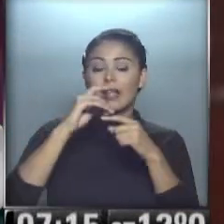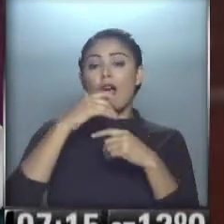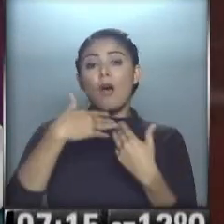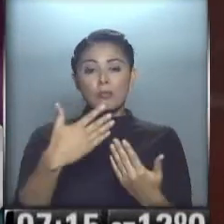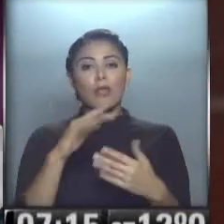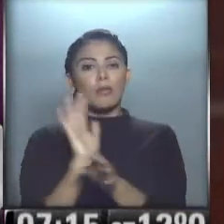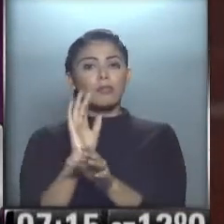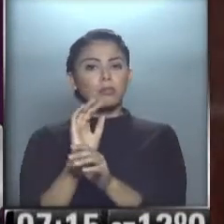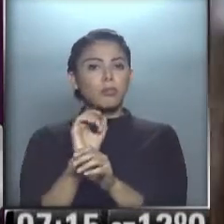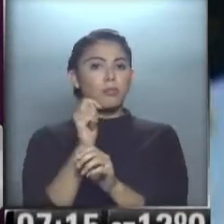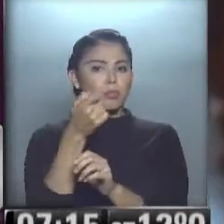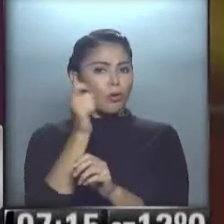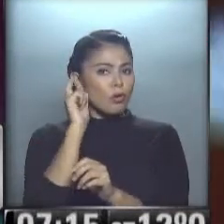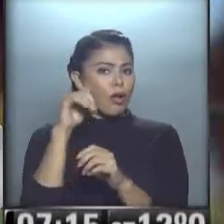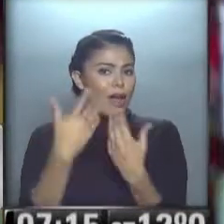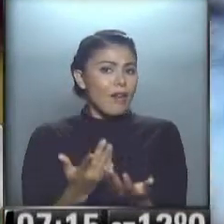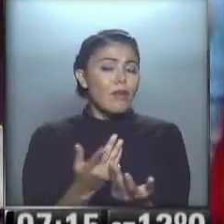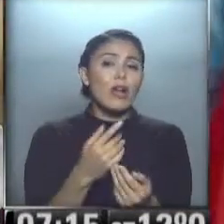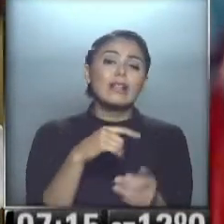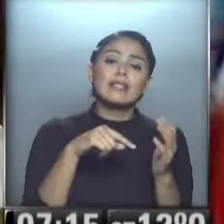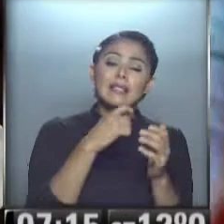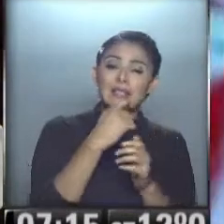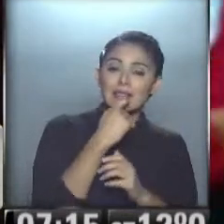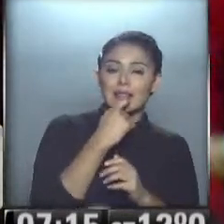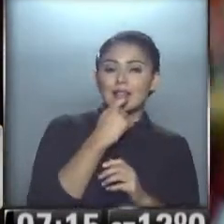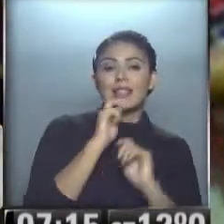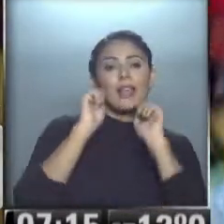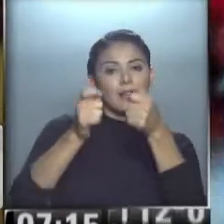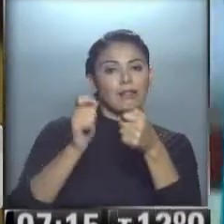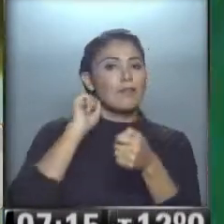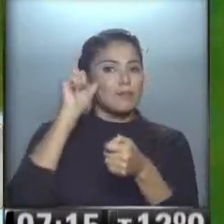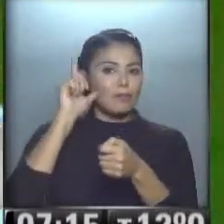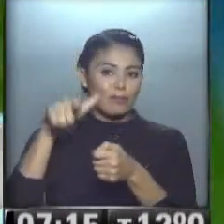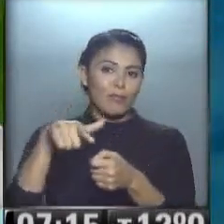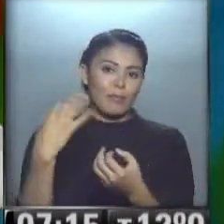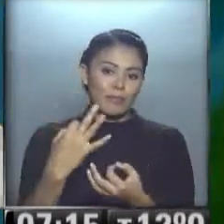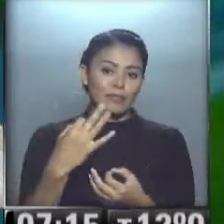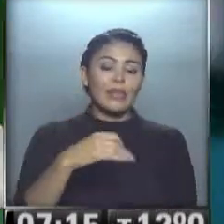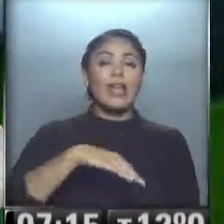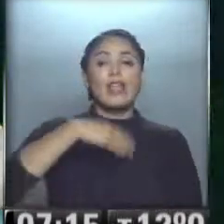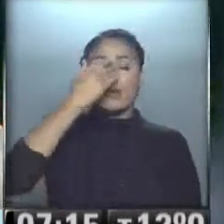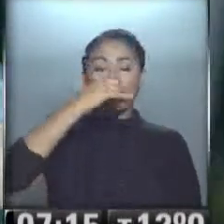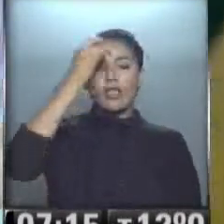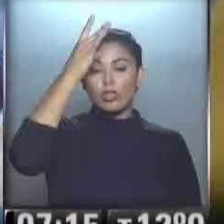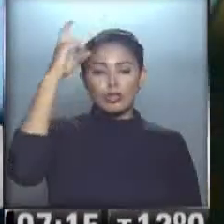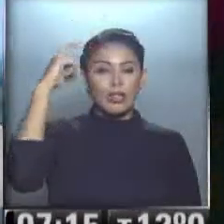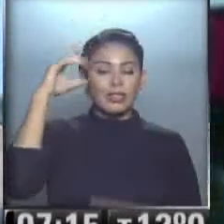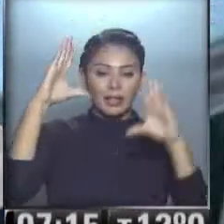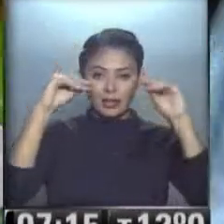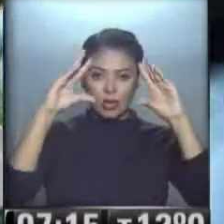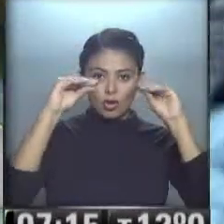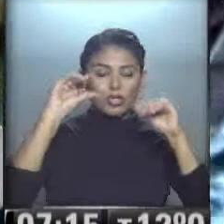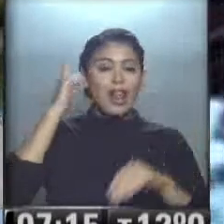en tu favor si es que marcaste en el partido de ida en condición de visitante. 0-10 comenzará el partido de Lanús